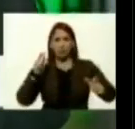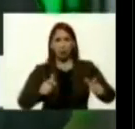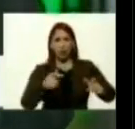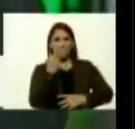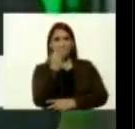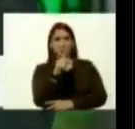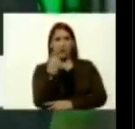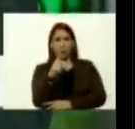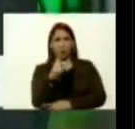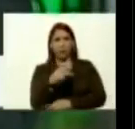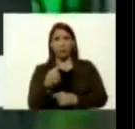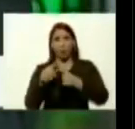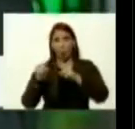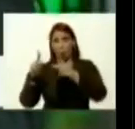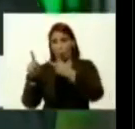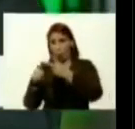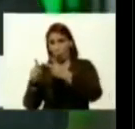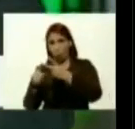el otro paciente